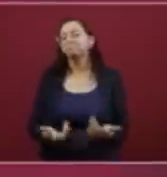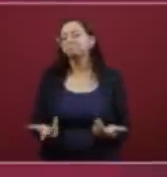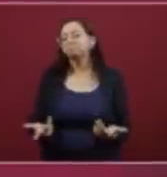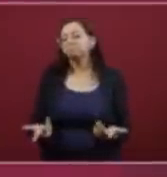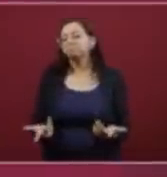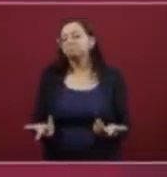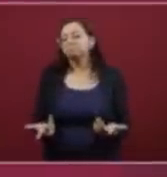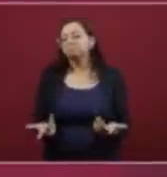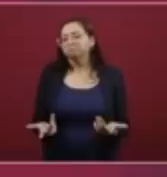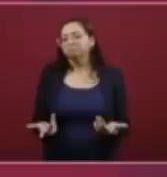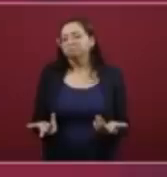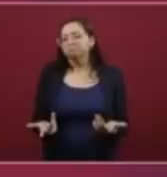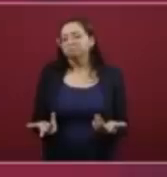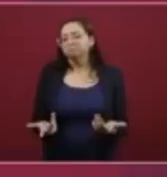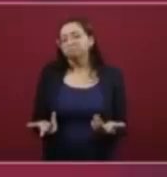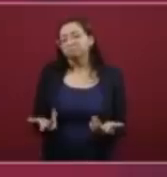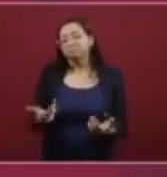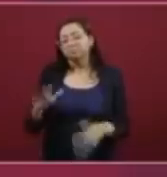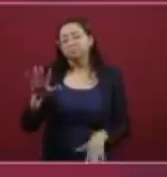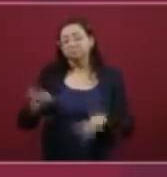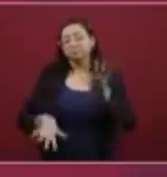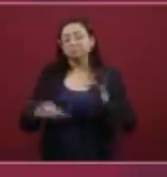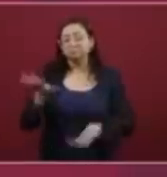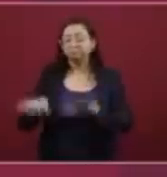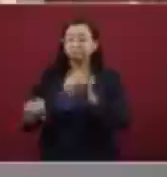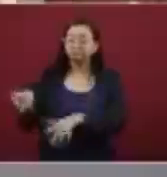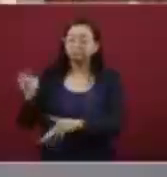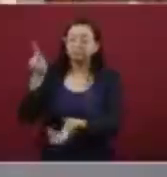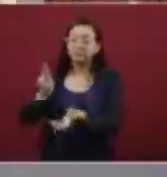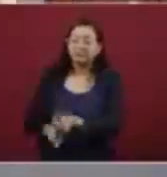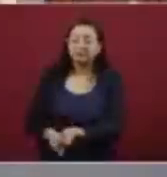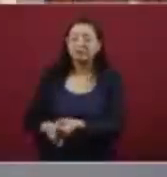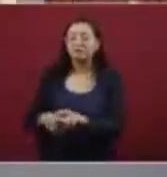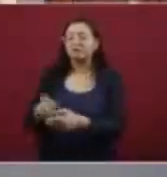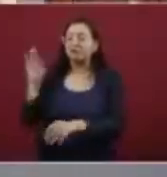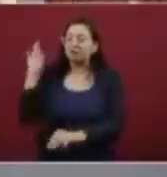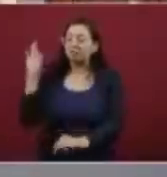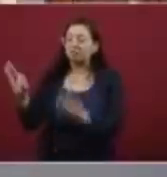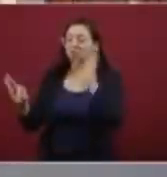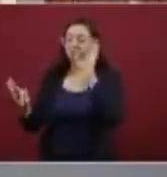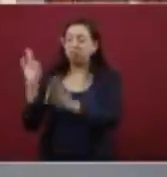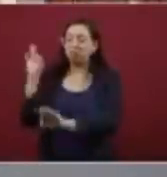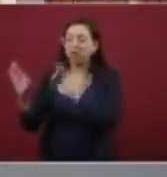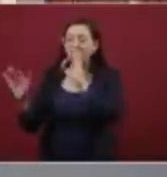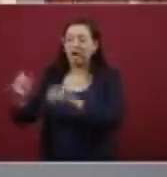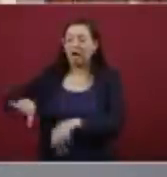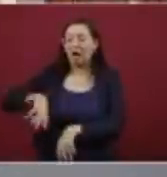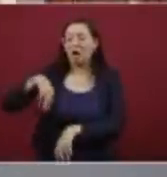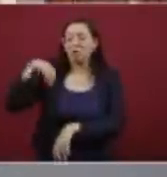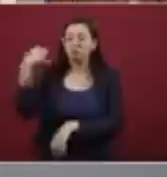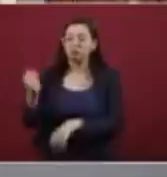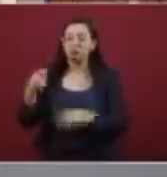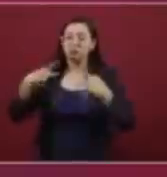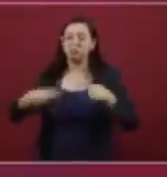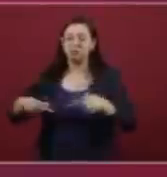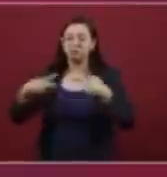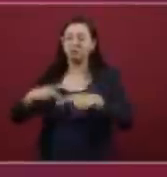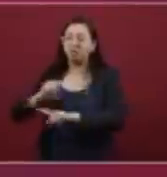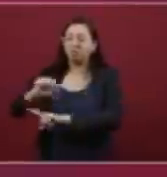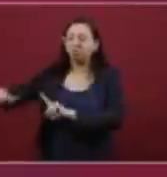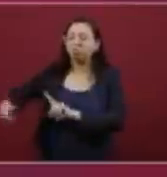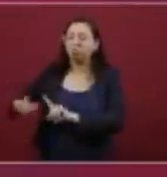hay tráfico de personas y hay intereses,